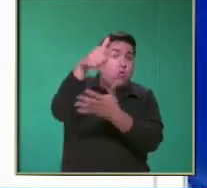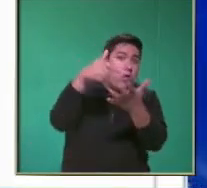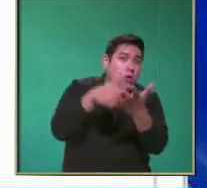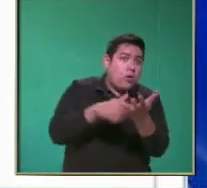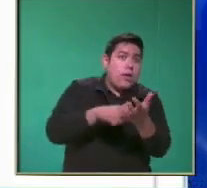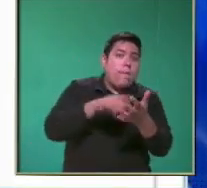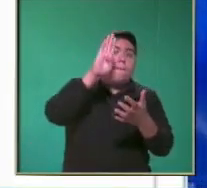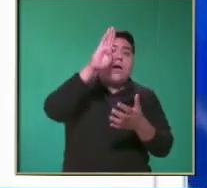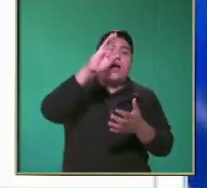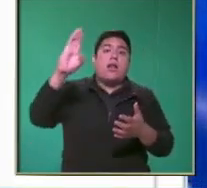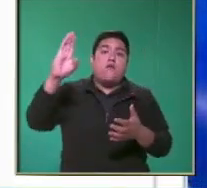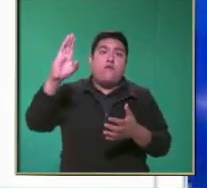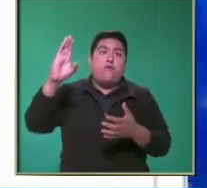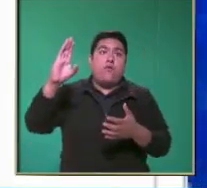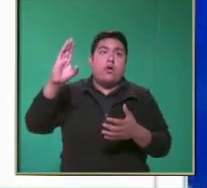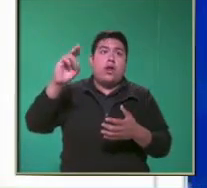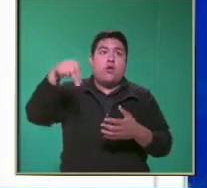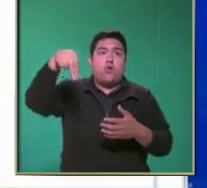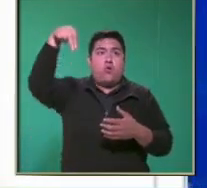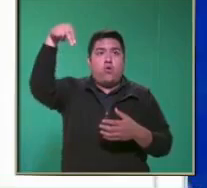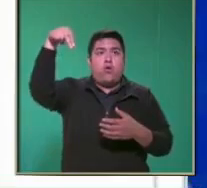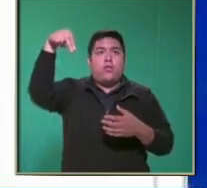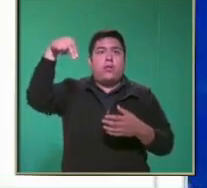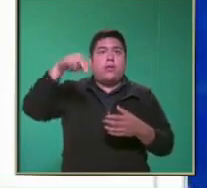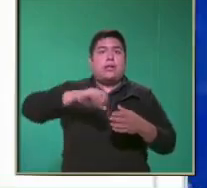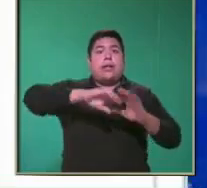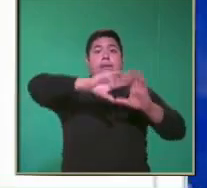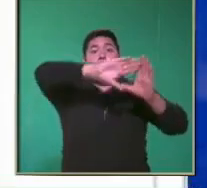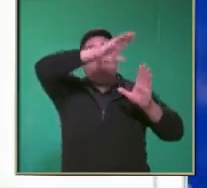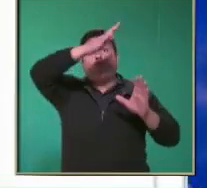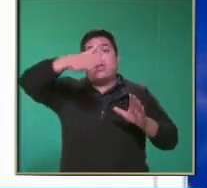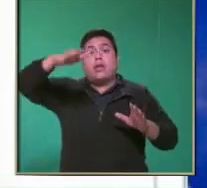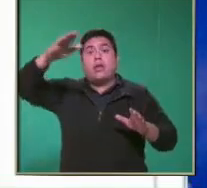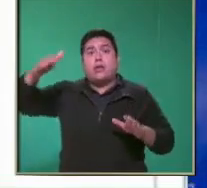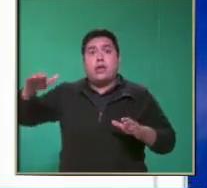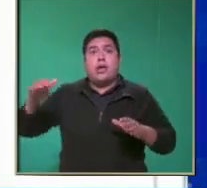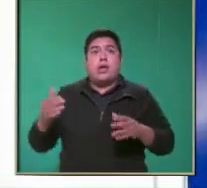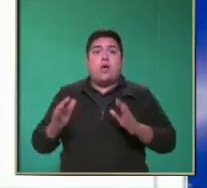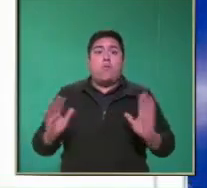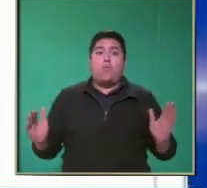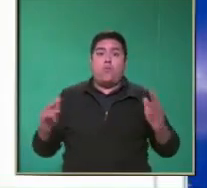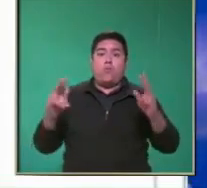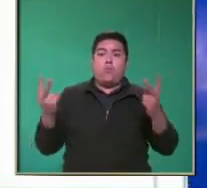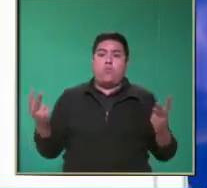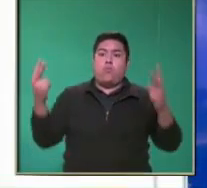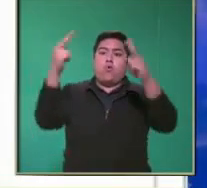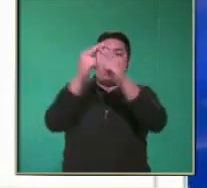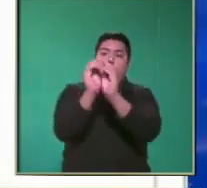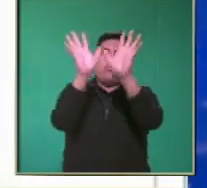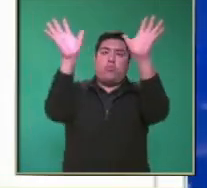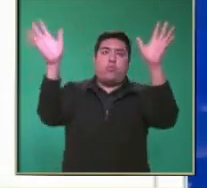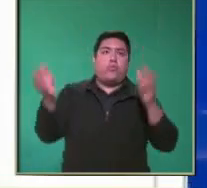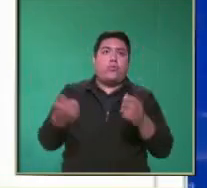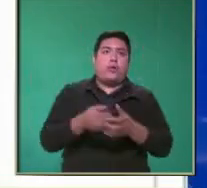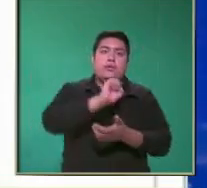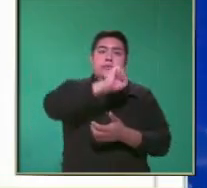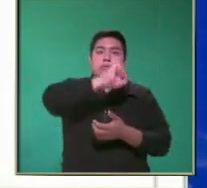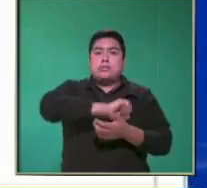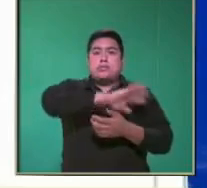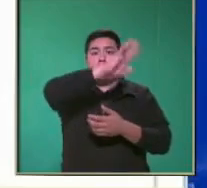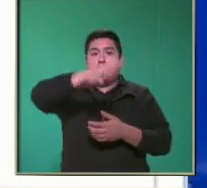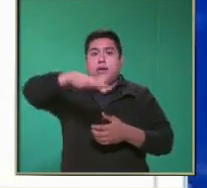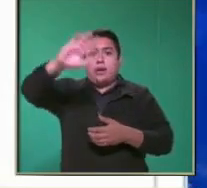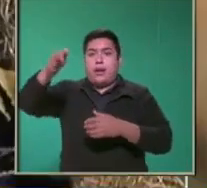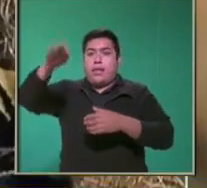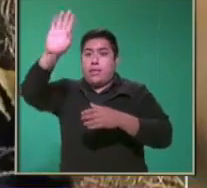Baja California, las Sierras Madre Occidental y Oriental, el Eje Volcánico Transversal, la Sierra Madre del Sur y Sierras